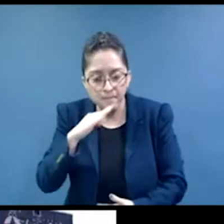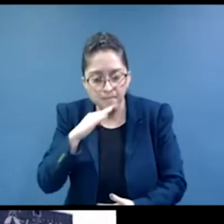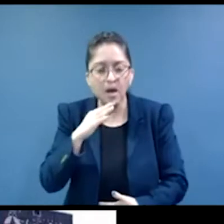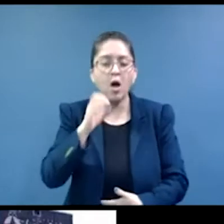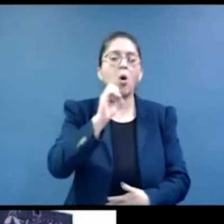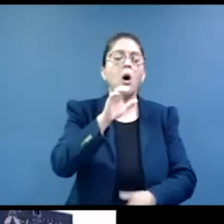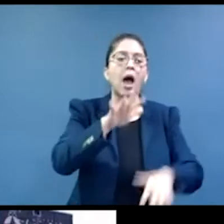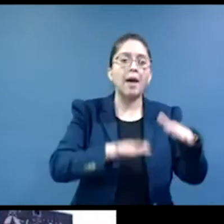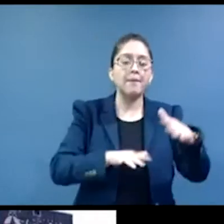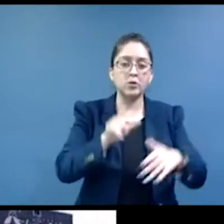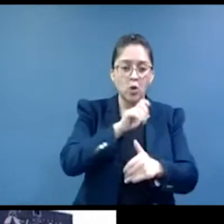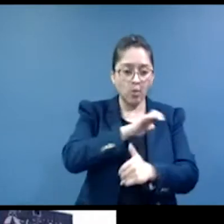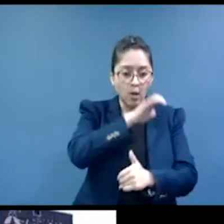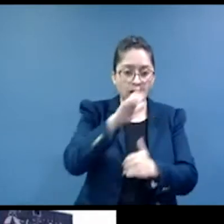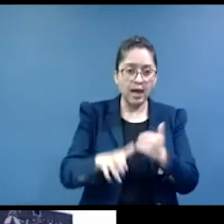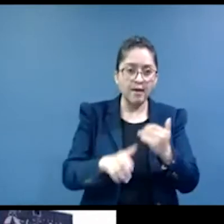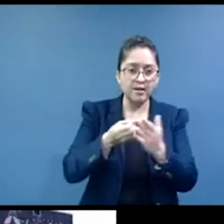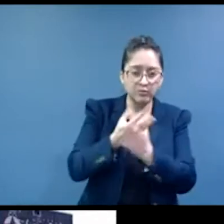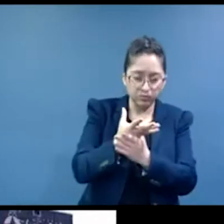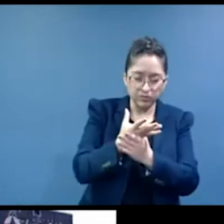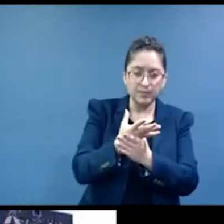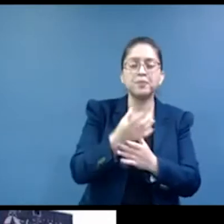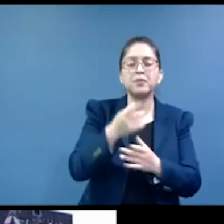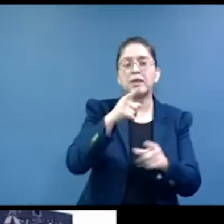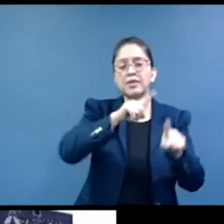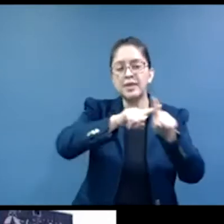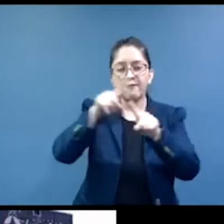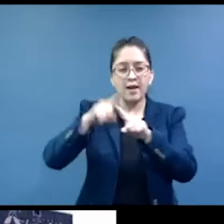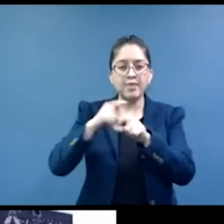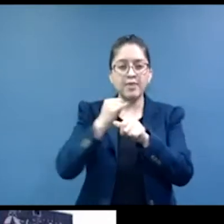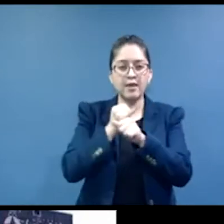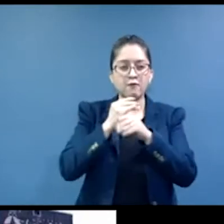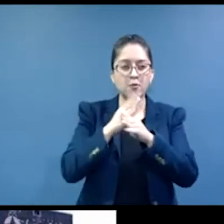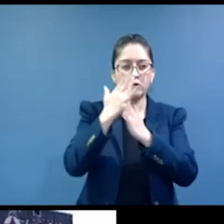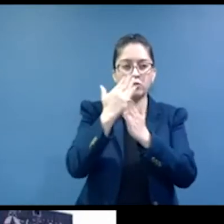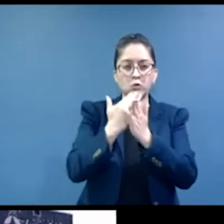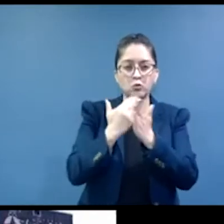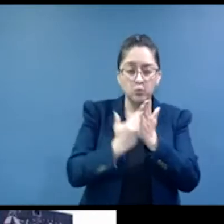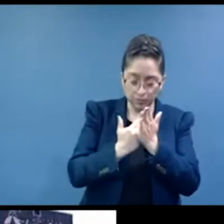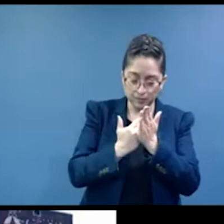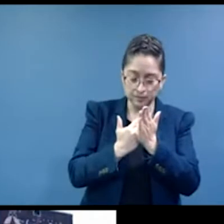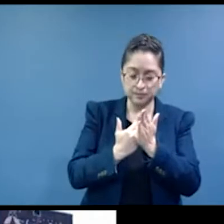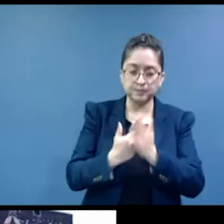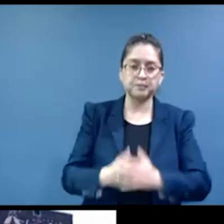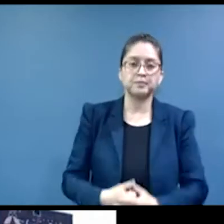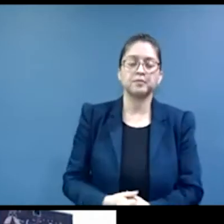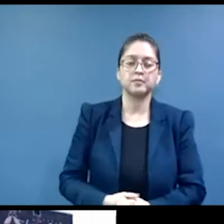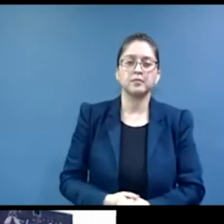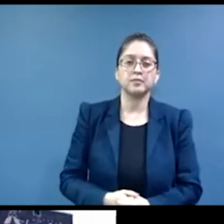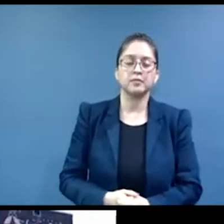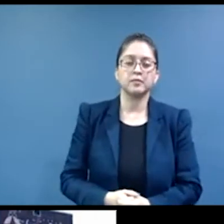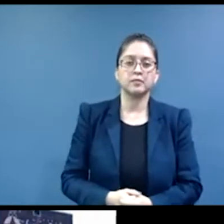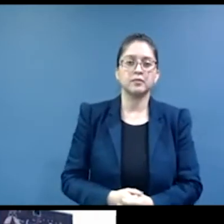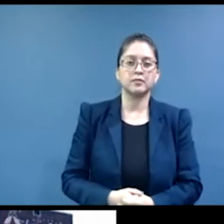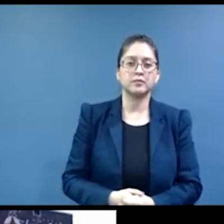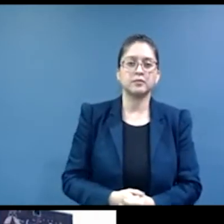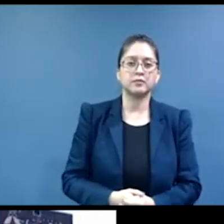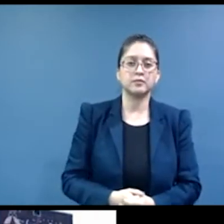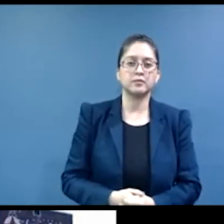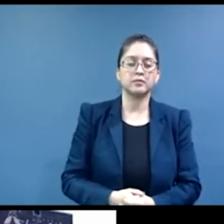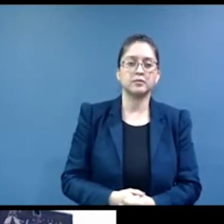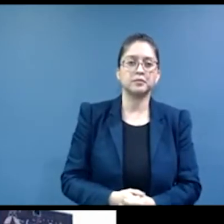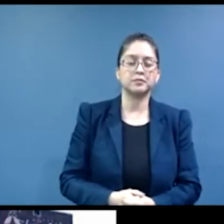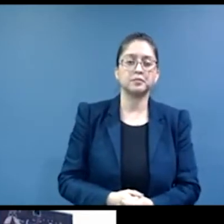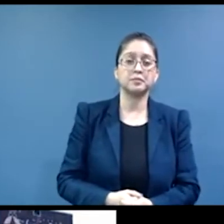filiación, datos registrales, entre otros, ¿no? Y ese es el caso, por ejemplo, y en el informe se dan cuenta de